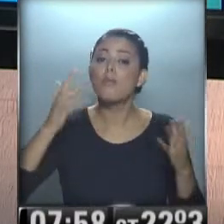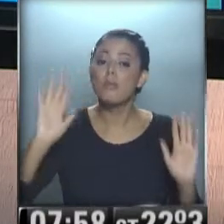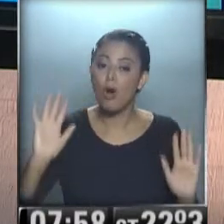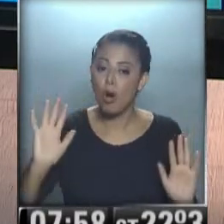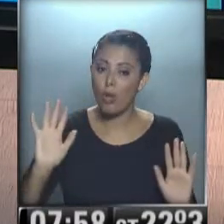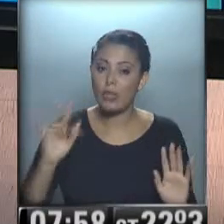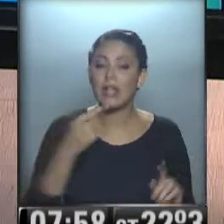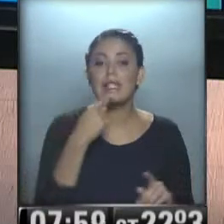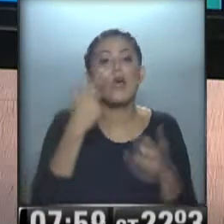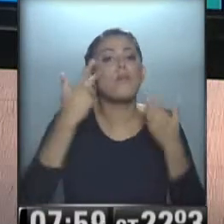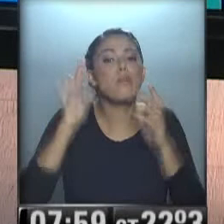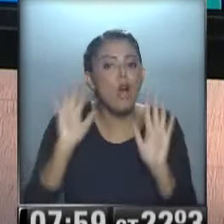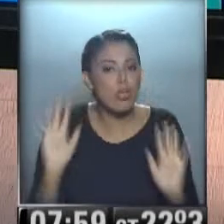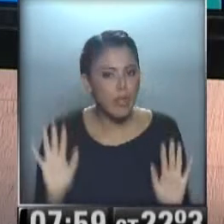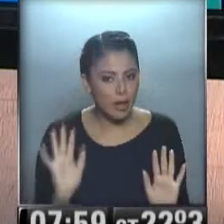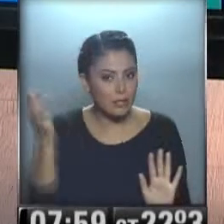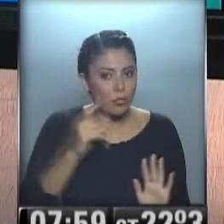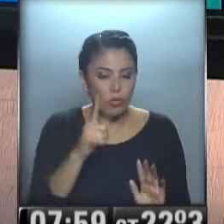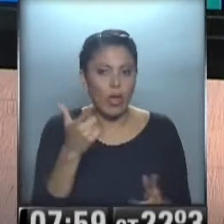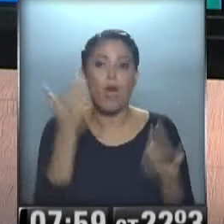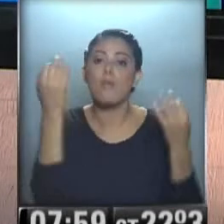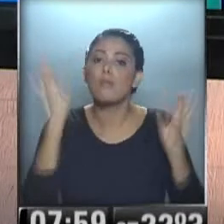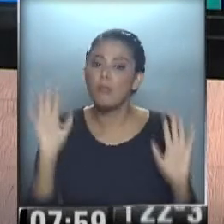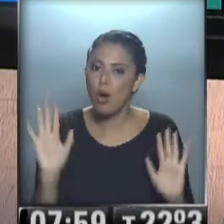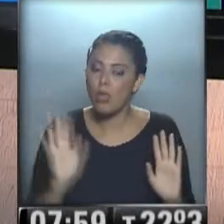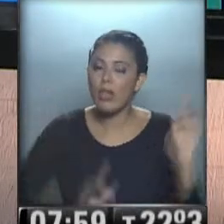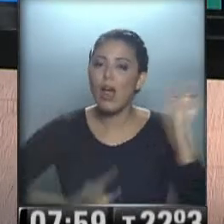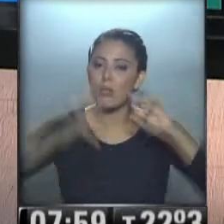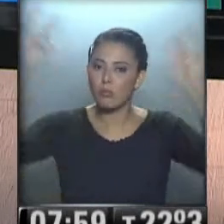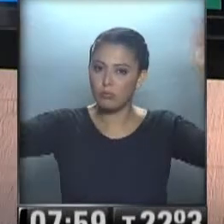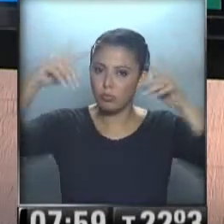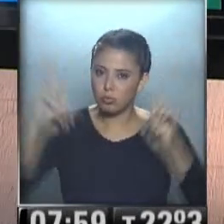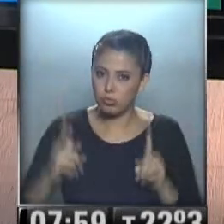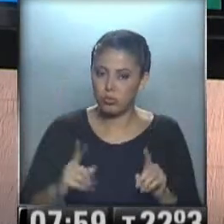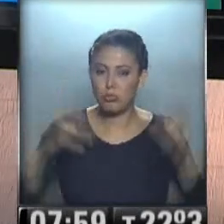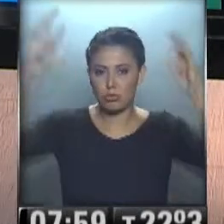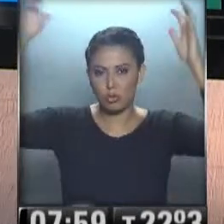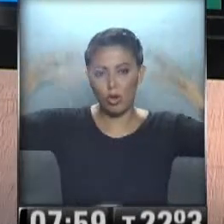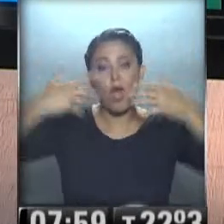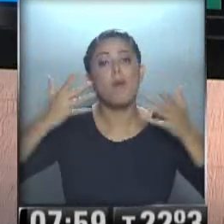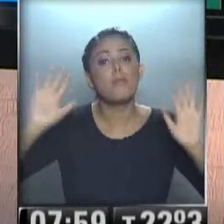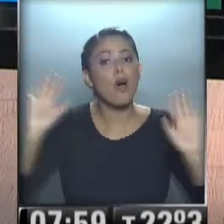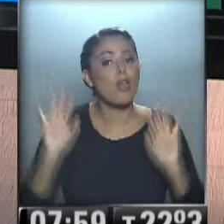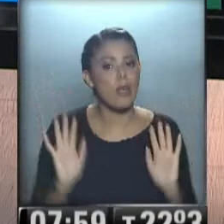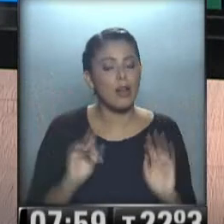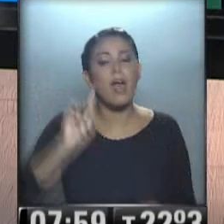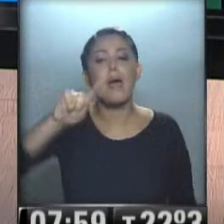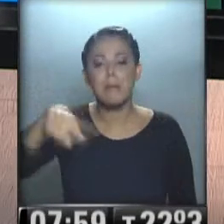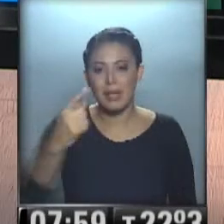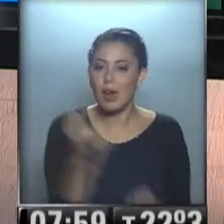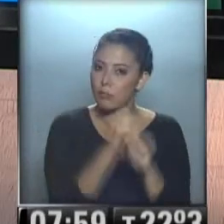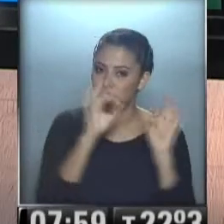probablemente, tómelo con pinzas, probablemente tengamos algún chaparrón, alguna lluvia. Probablemente mañana se